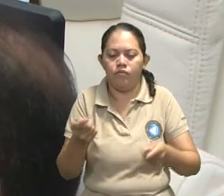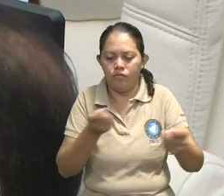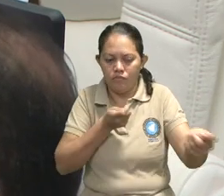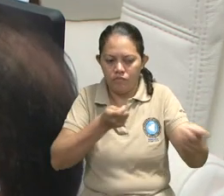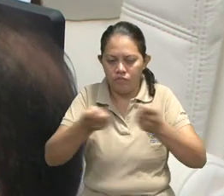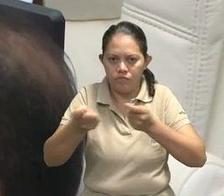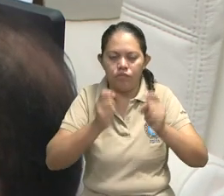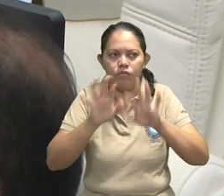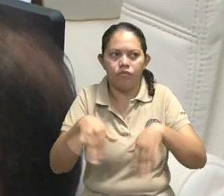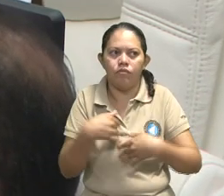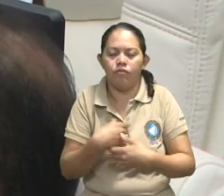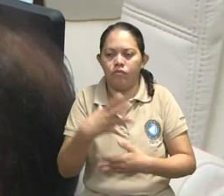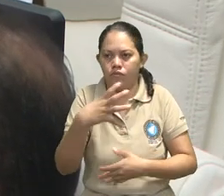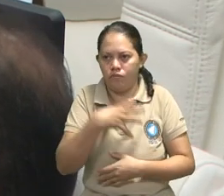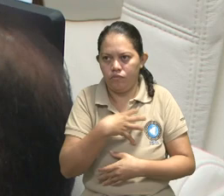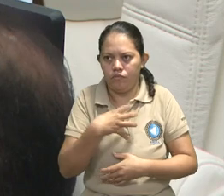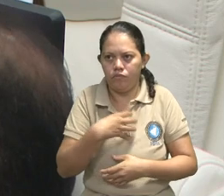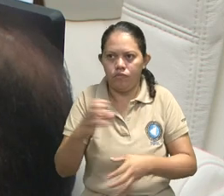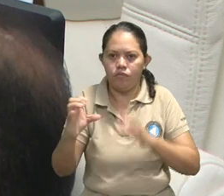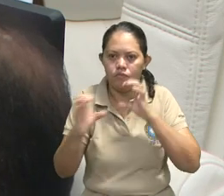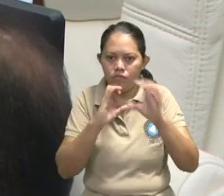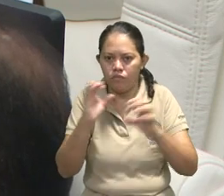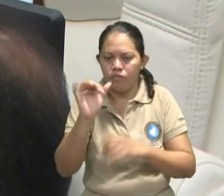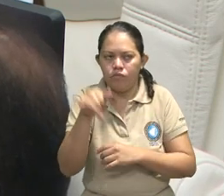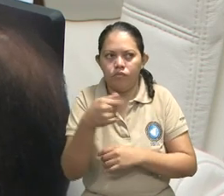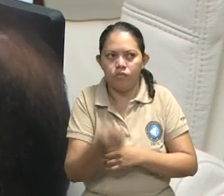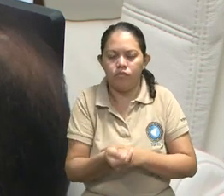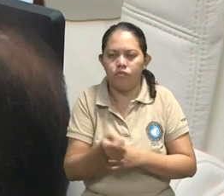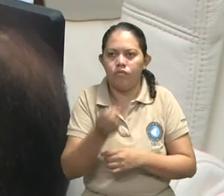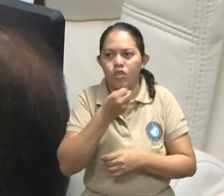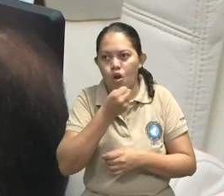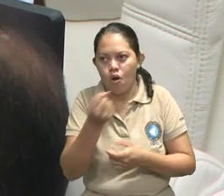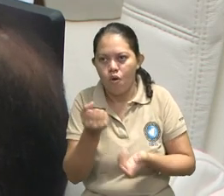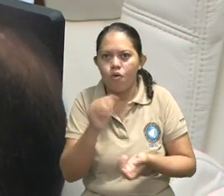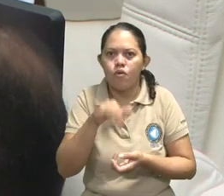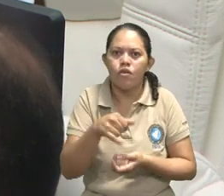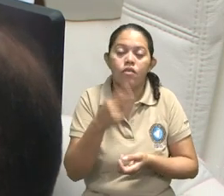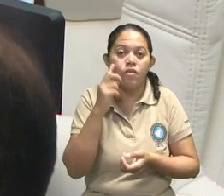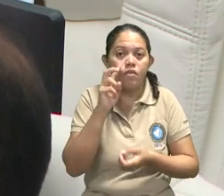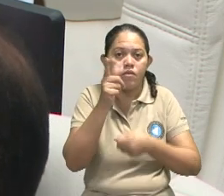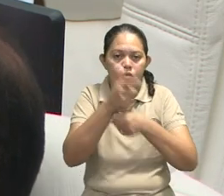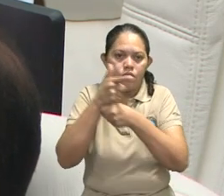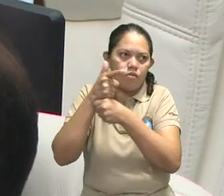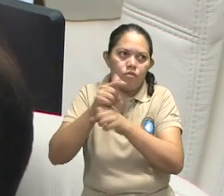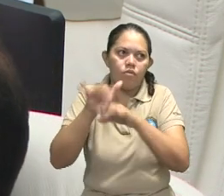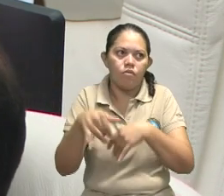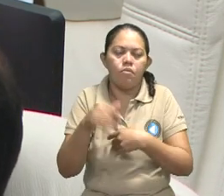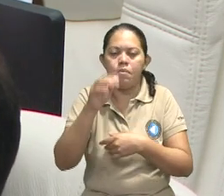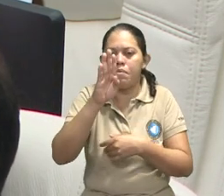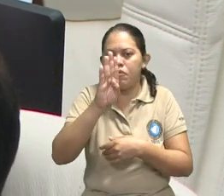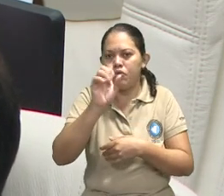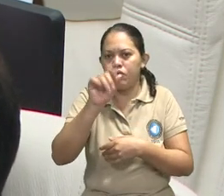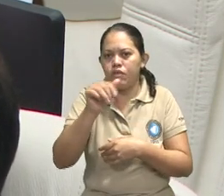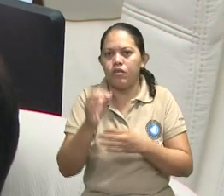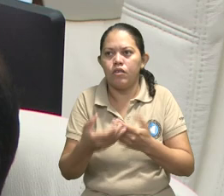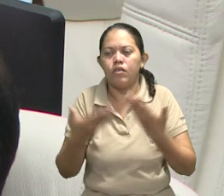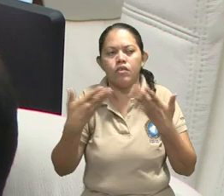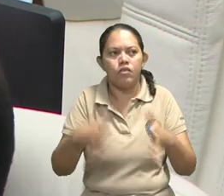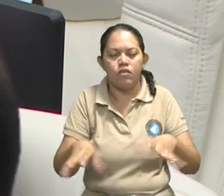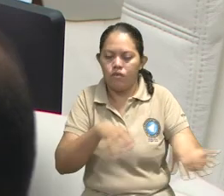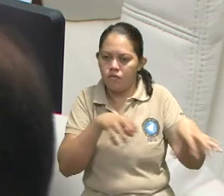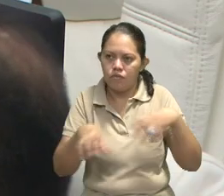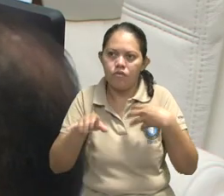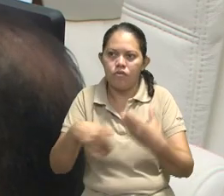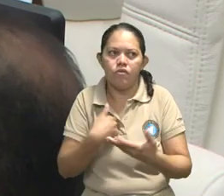regulación sobre los servicios de telecomunicaciones, servicios de comunicaciones audiovisuales y servicios postales, de forma dinámica